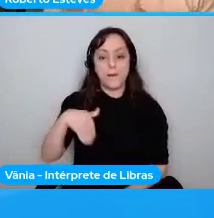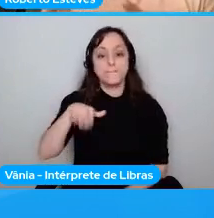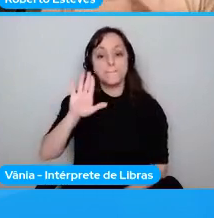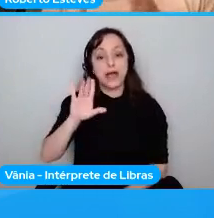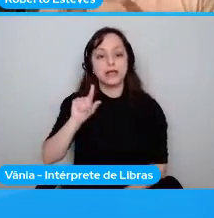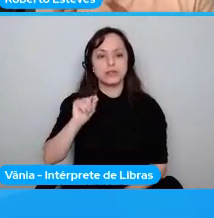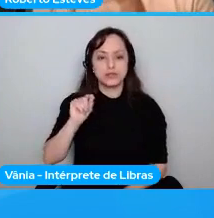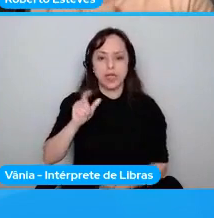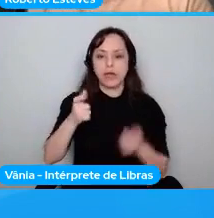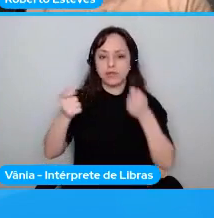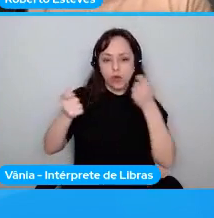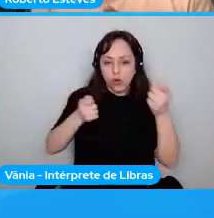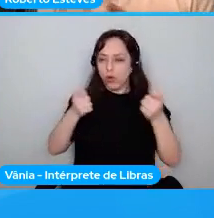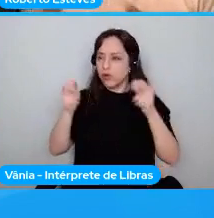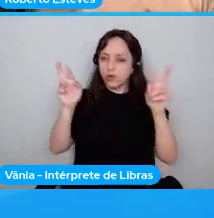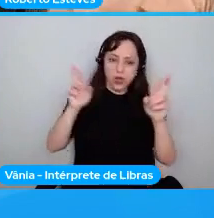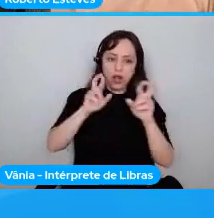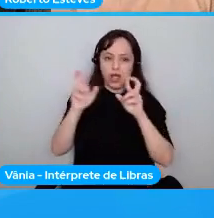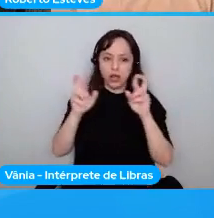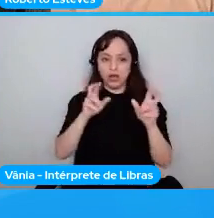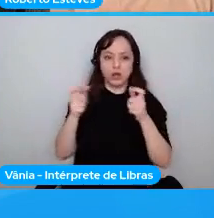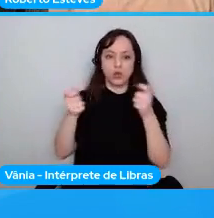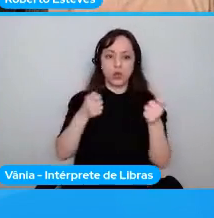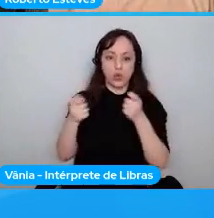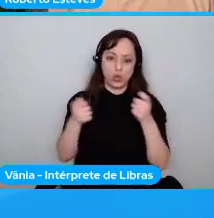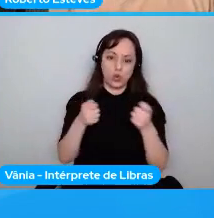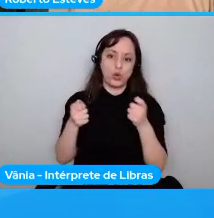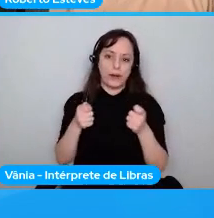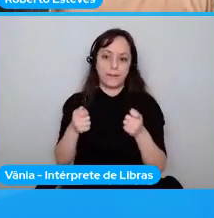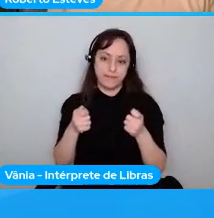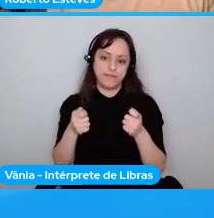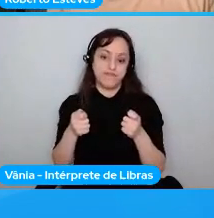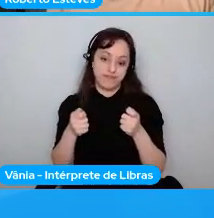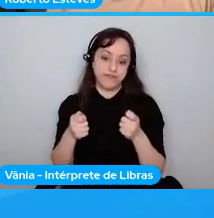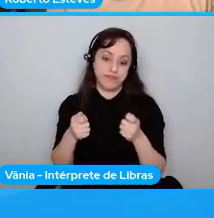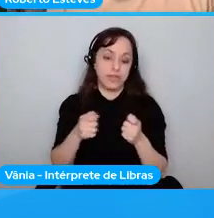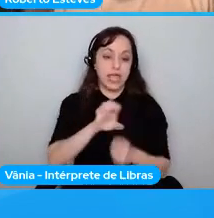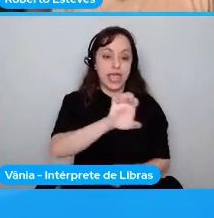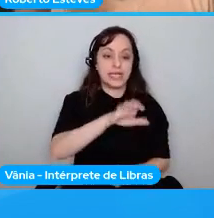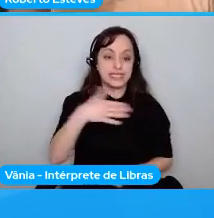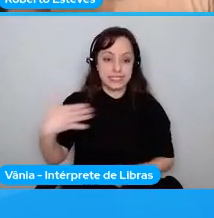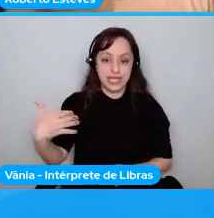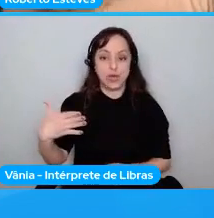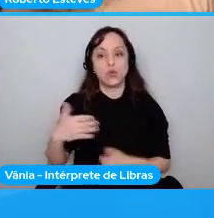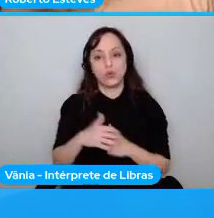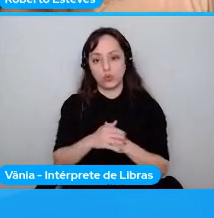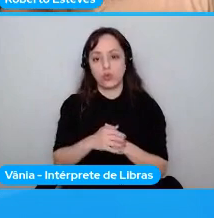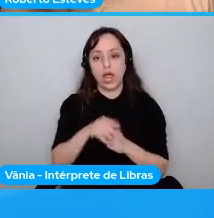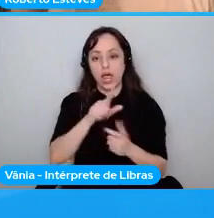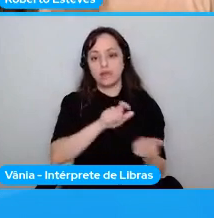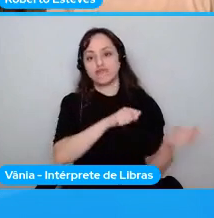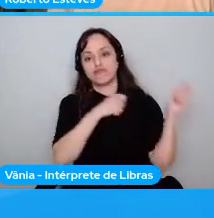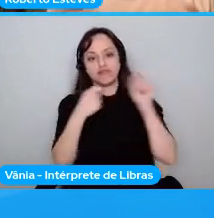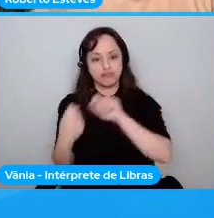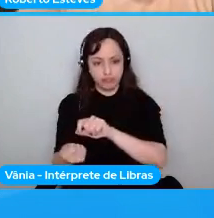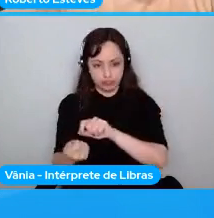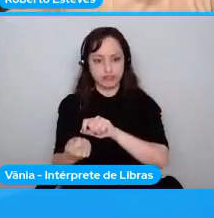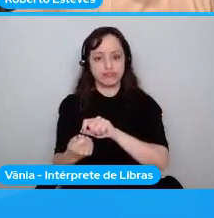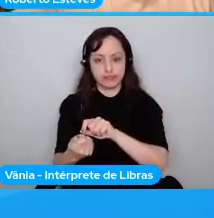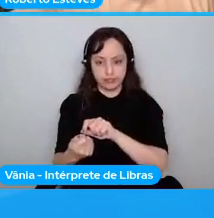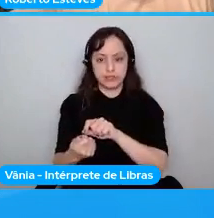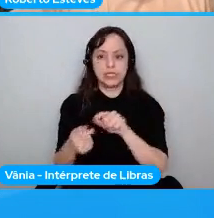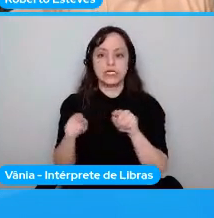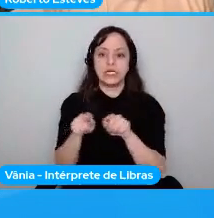es más manejable, es más fácil de manejar un archivo XLSX o CSV. Esta librería me convierte los JSON a CSV